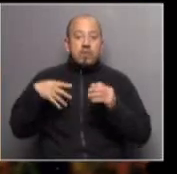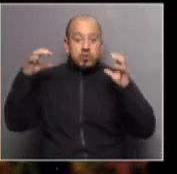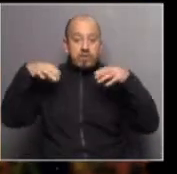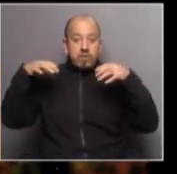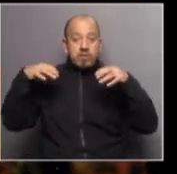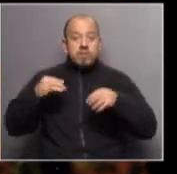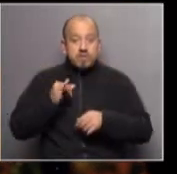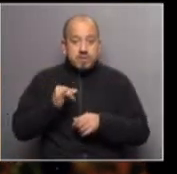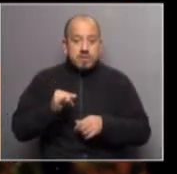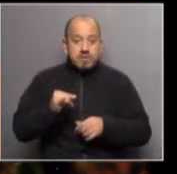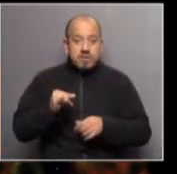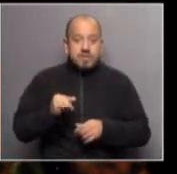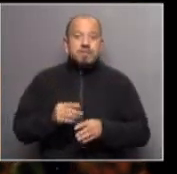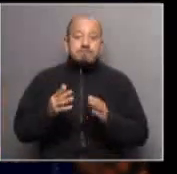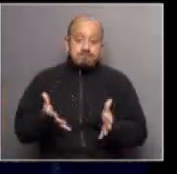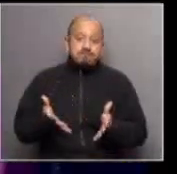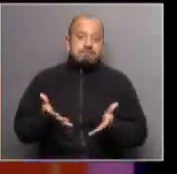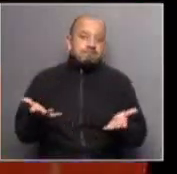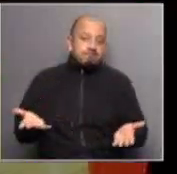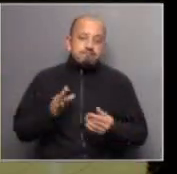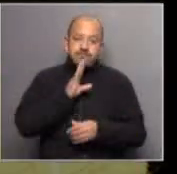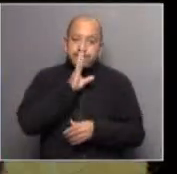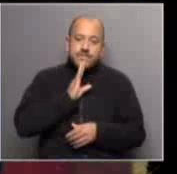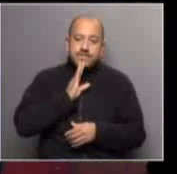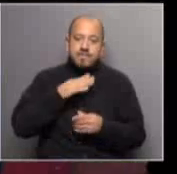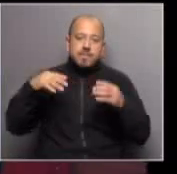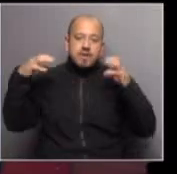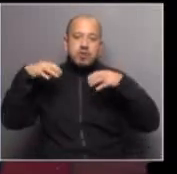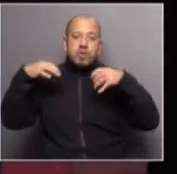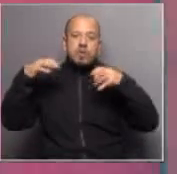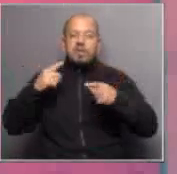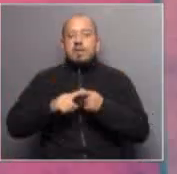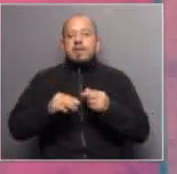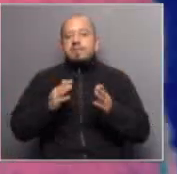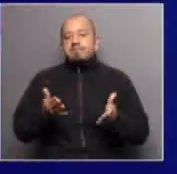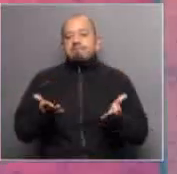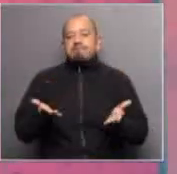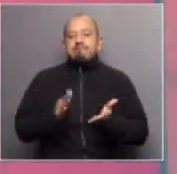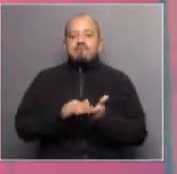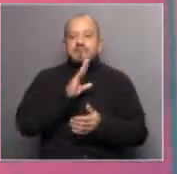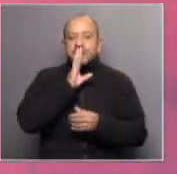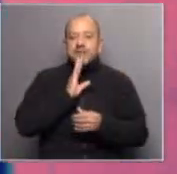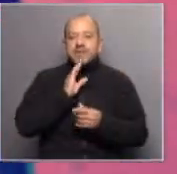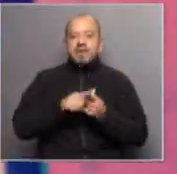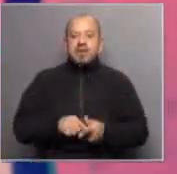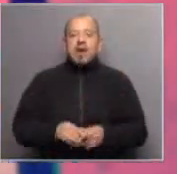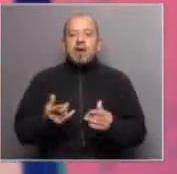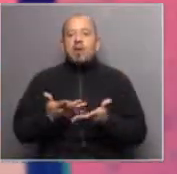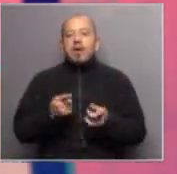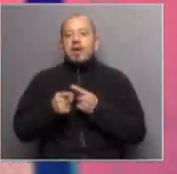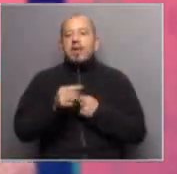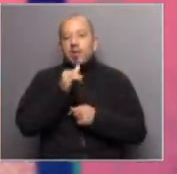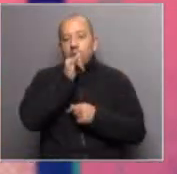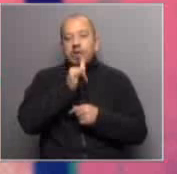ser que arranque así el fin de semana? Bueno, ¿qué le vamos a hacer? Será un fin de semana para estar adentro. No nos queda otra. Bueno, ya les paso a contar